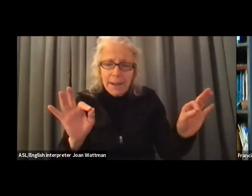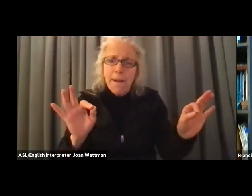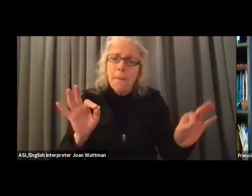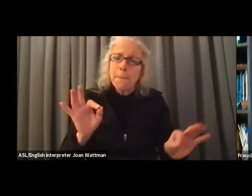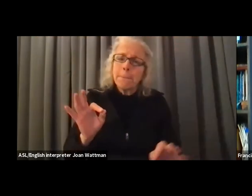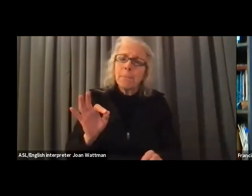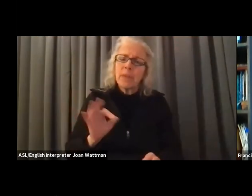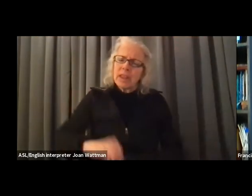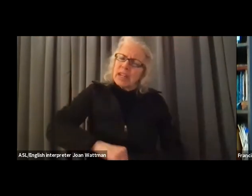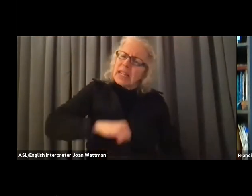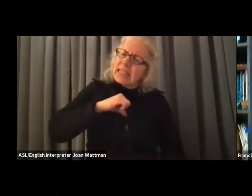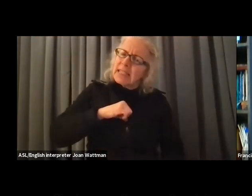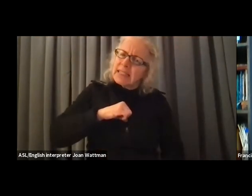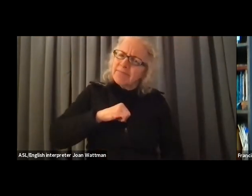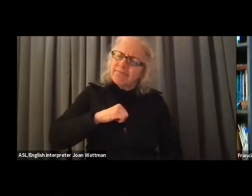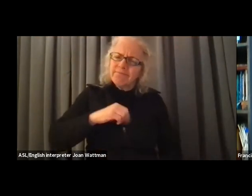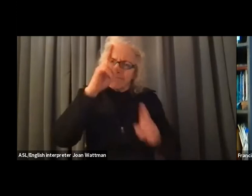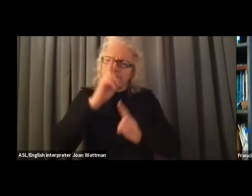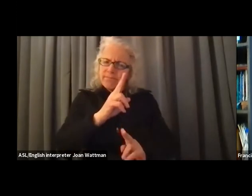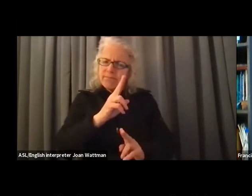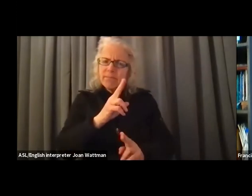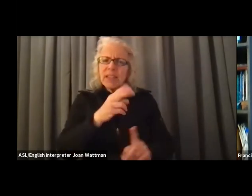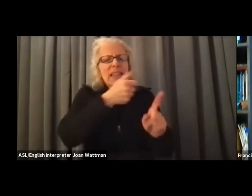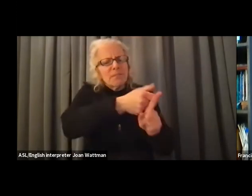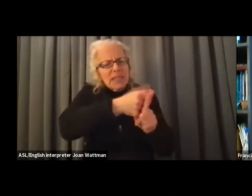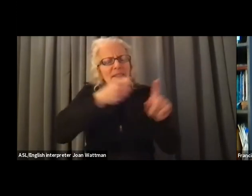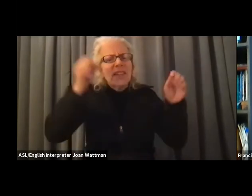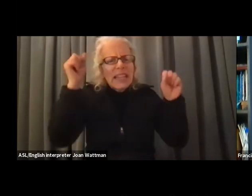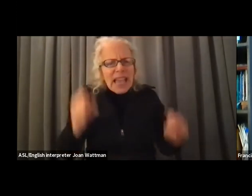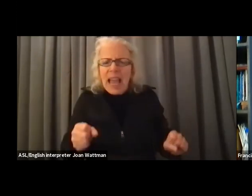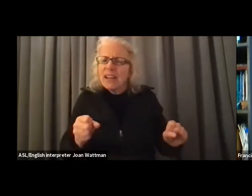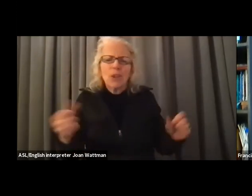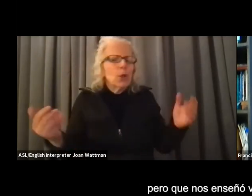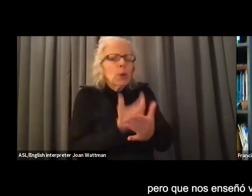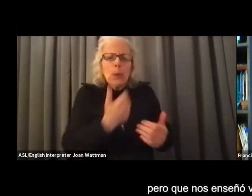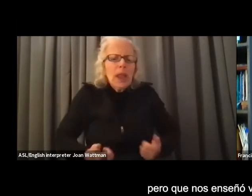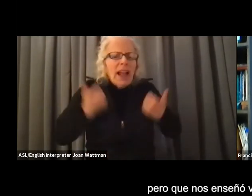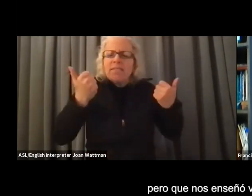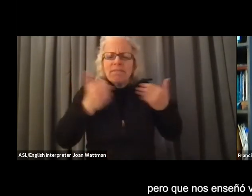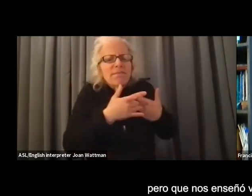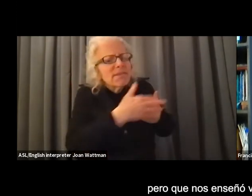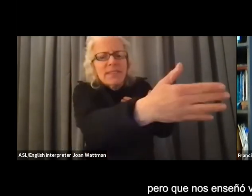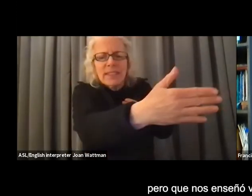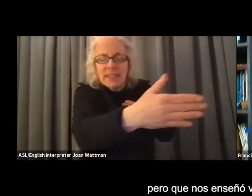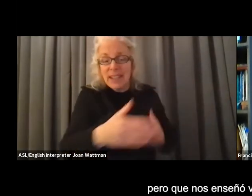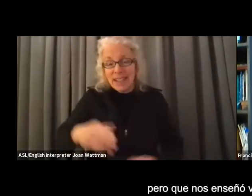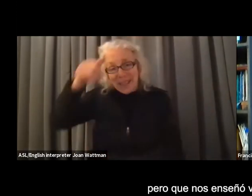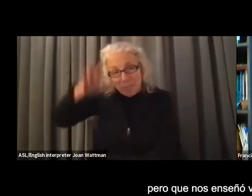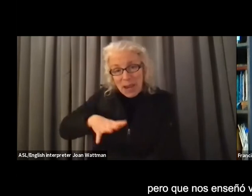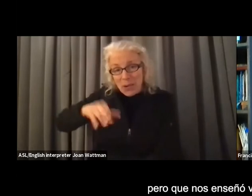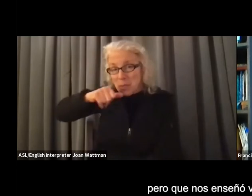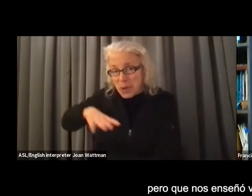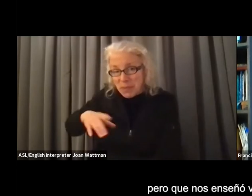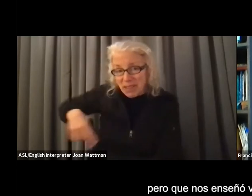¿Sí? Hombres y mujeres, muchos que nunca aprendieron a leer ni a escribir, pero que nos enseñaron valores que